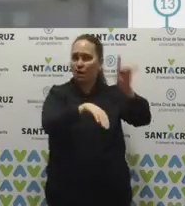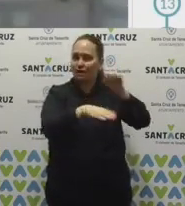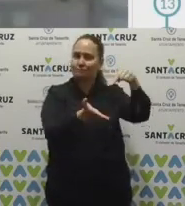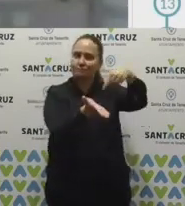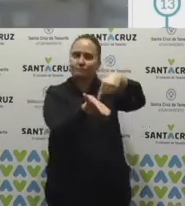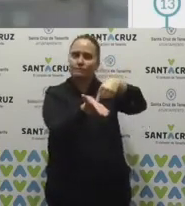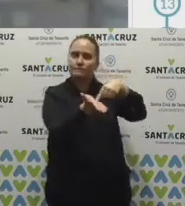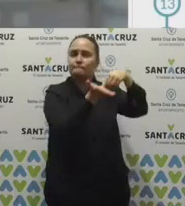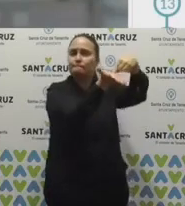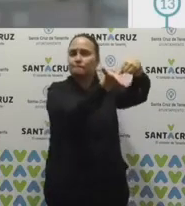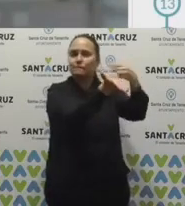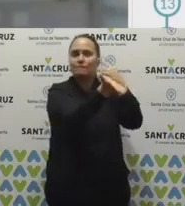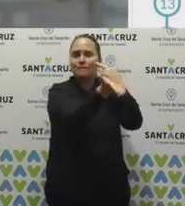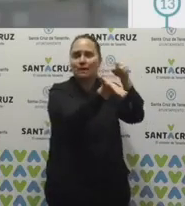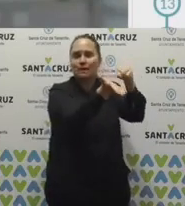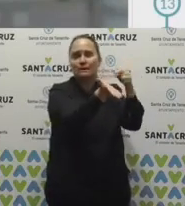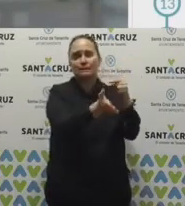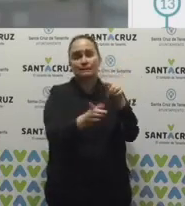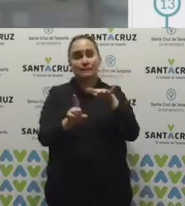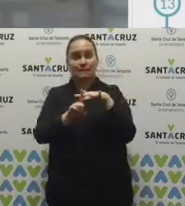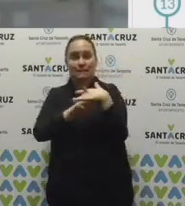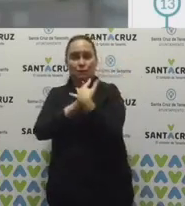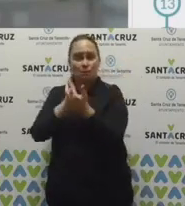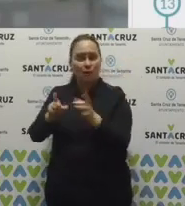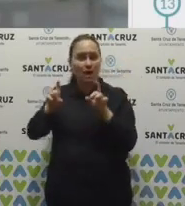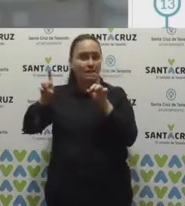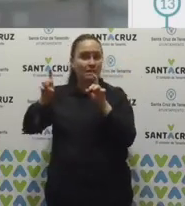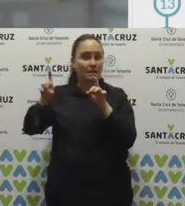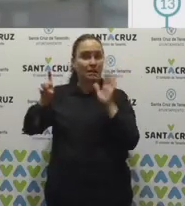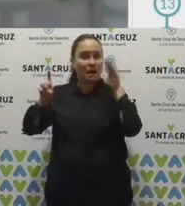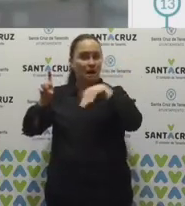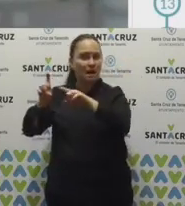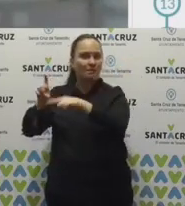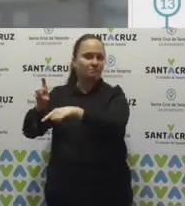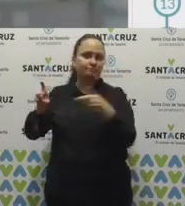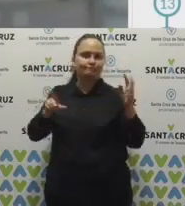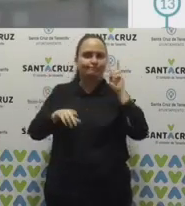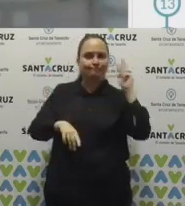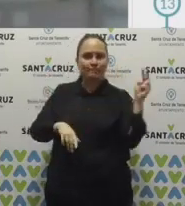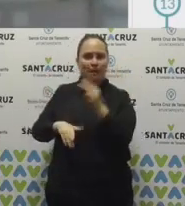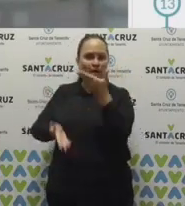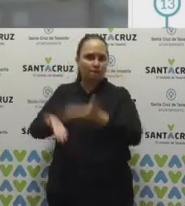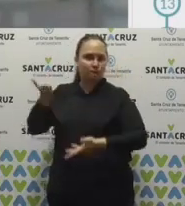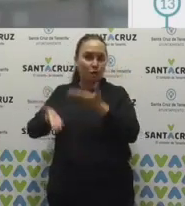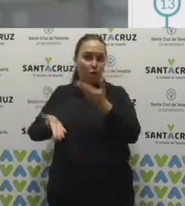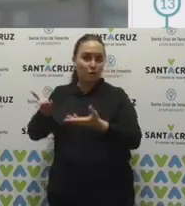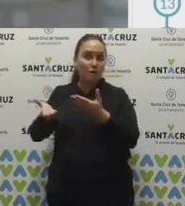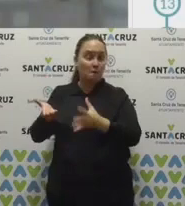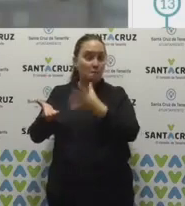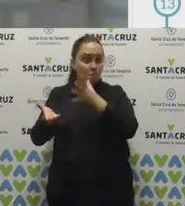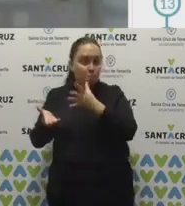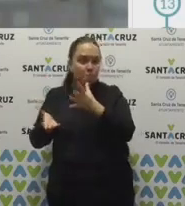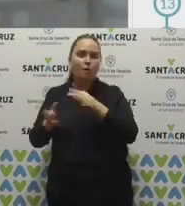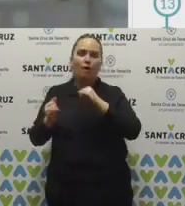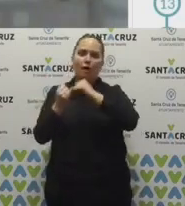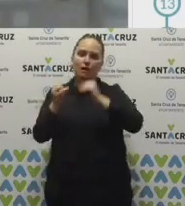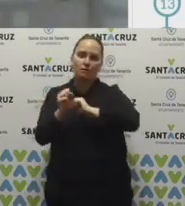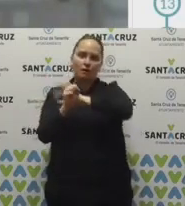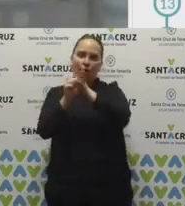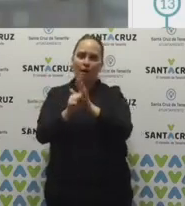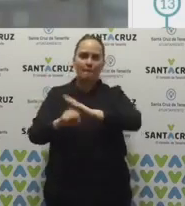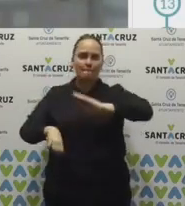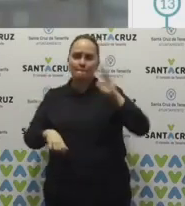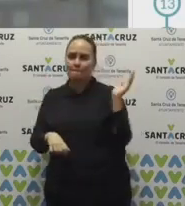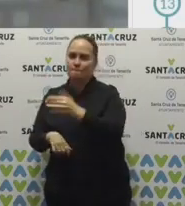valore la situación de la enseñanza en el distrito a narón como consecuencia de la crisis comentario del joven 19